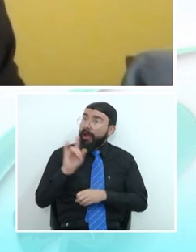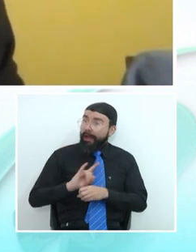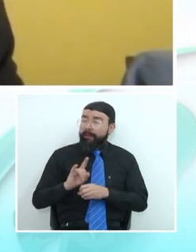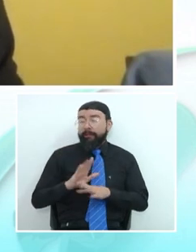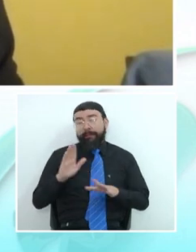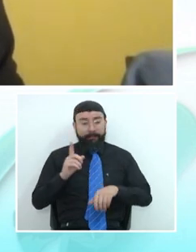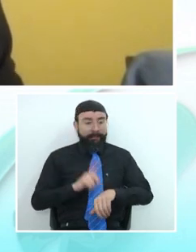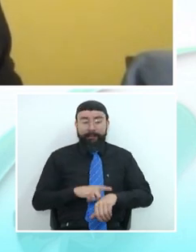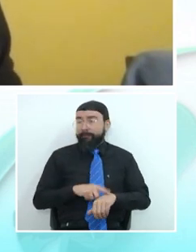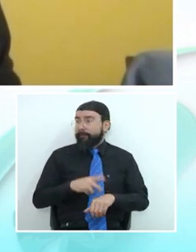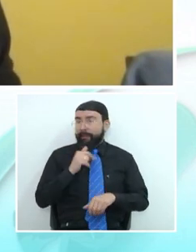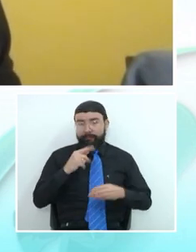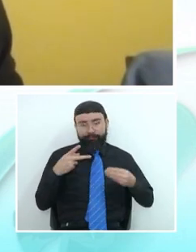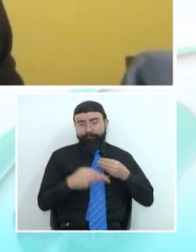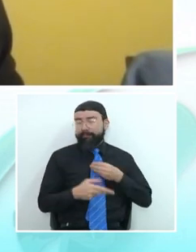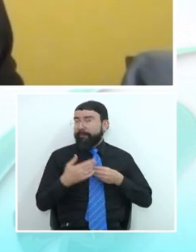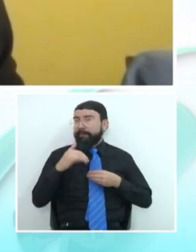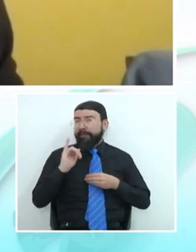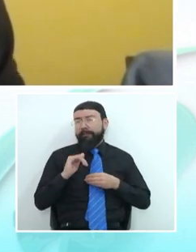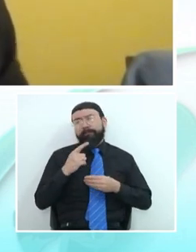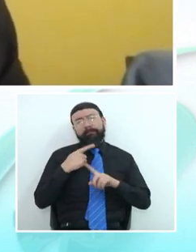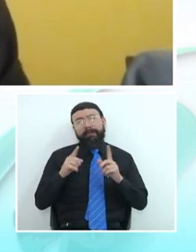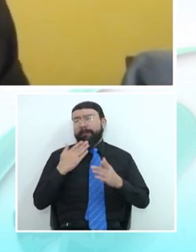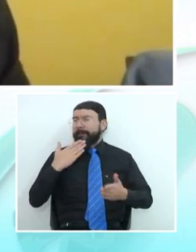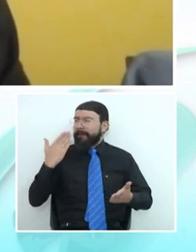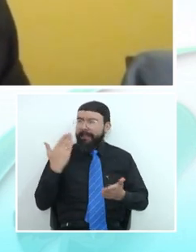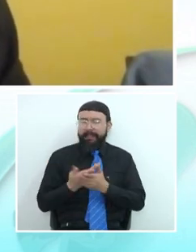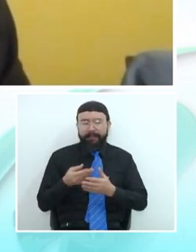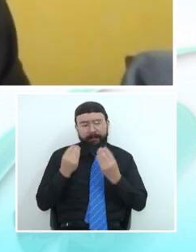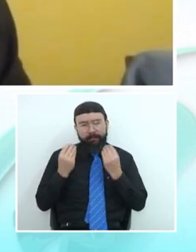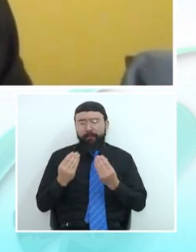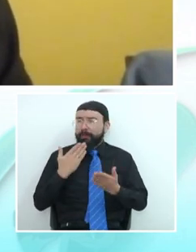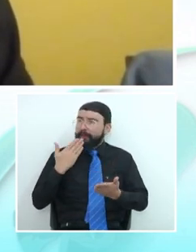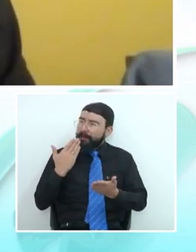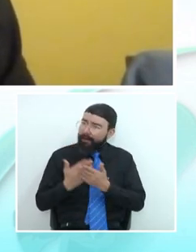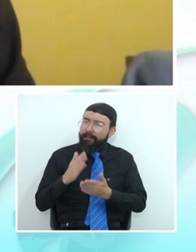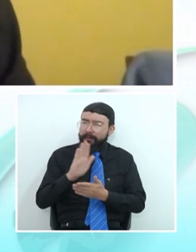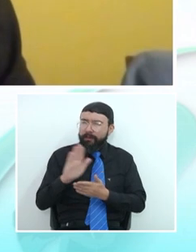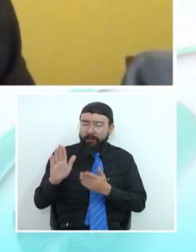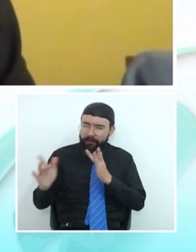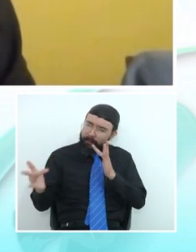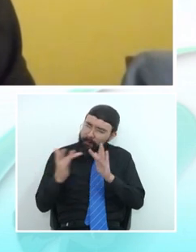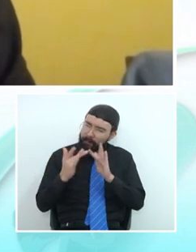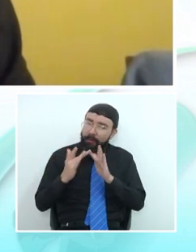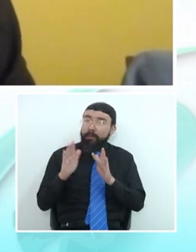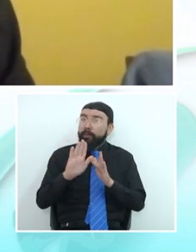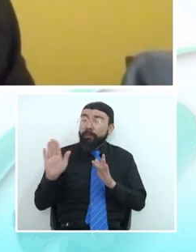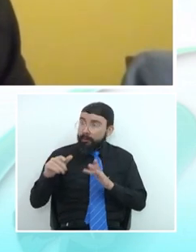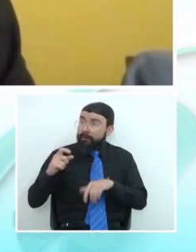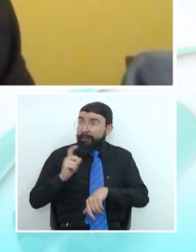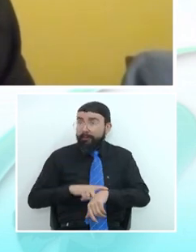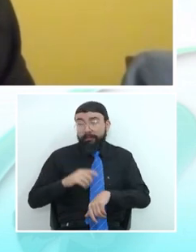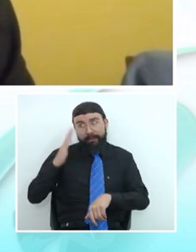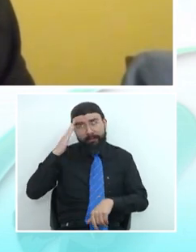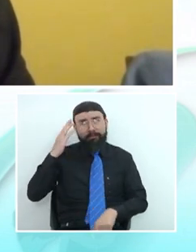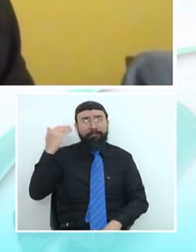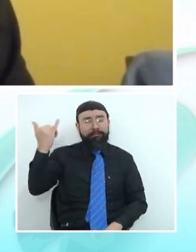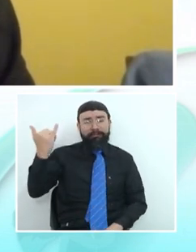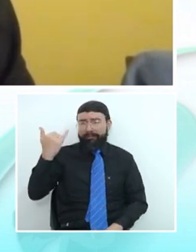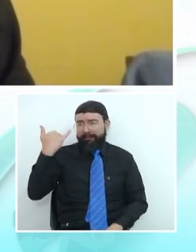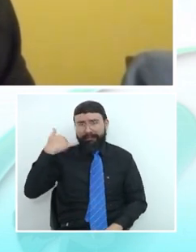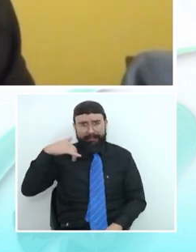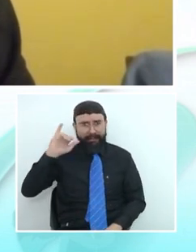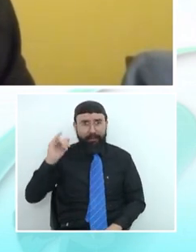lo permitió. Les agradezco de todo corazón. Gracias, mil gracias por ustedes sacar este tiempo. Sé que es muy tarde en Madrid, España, y